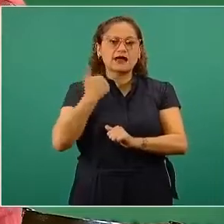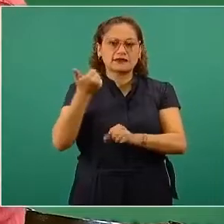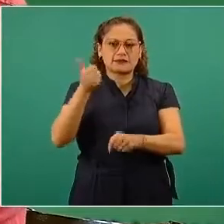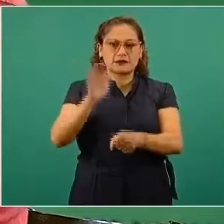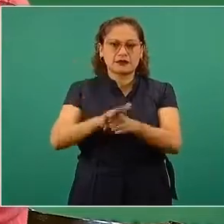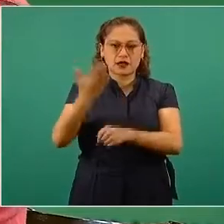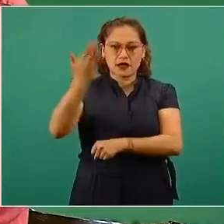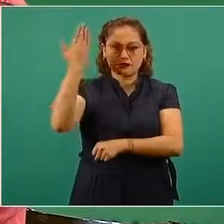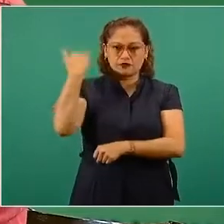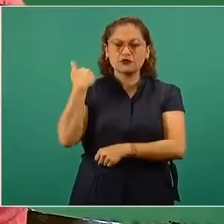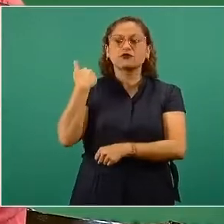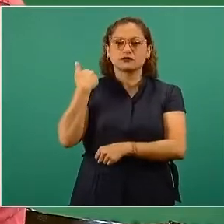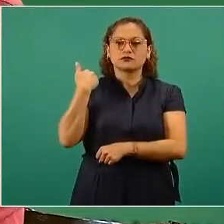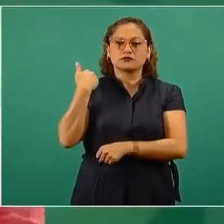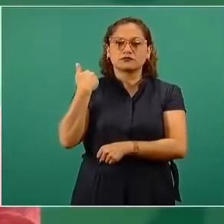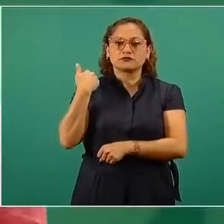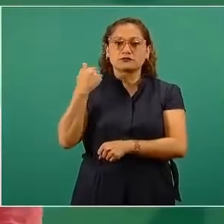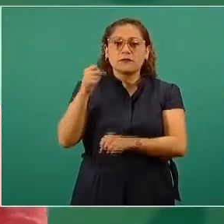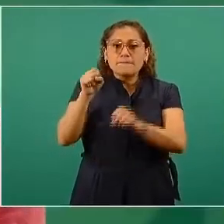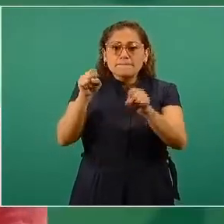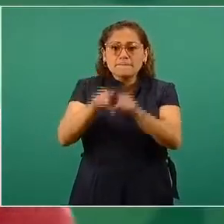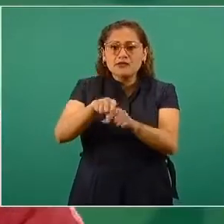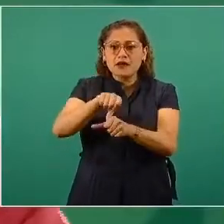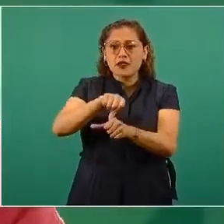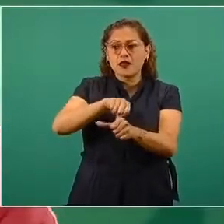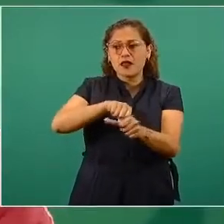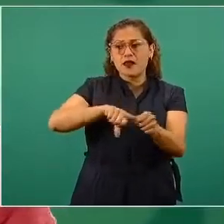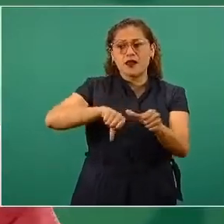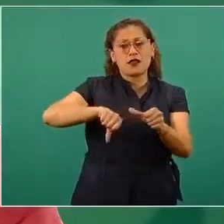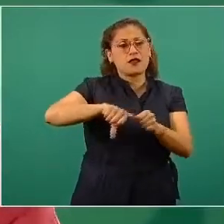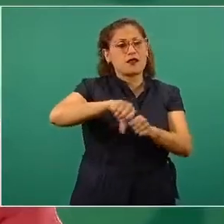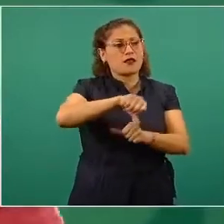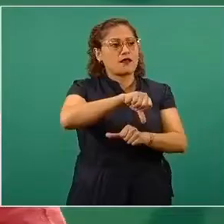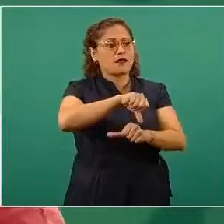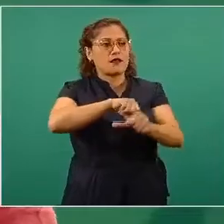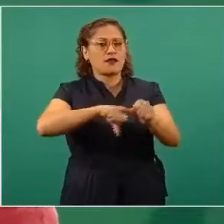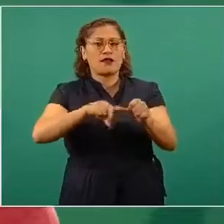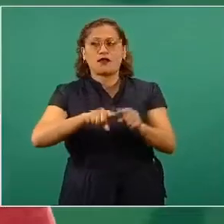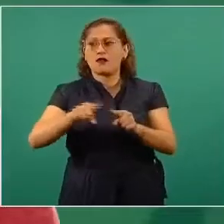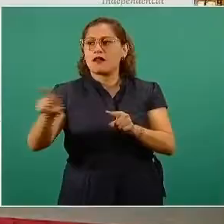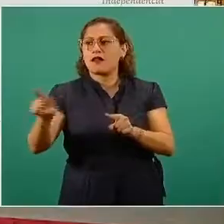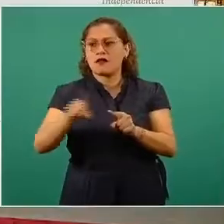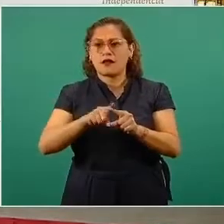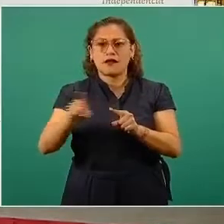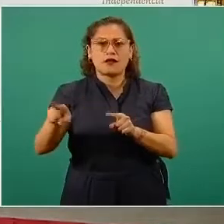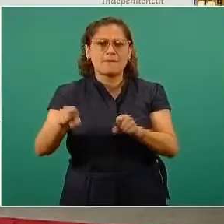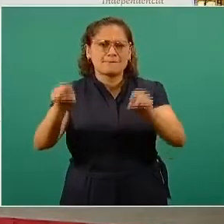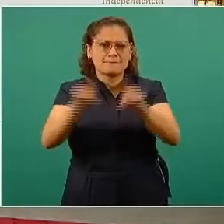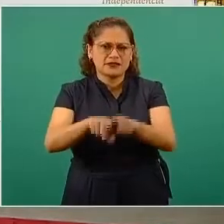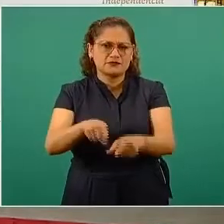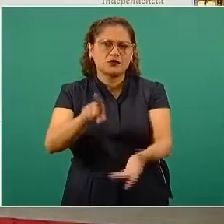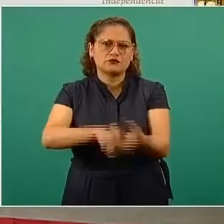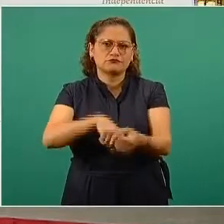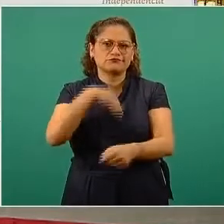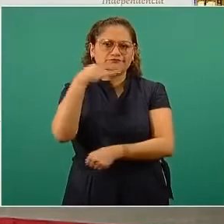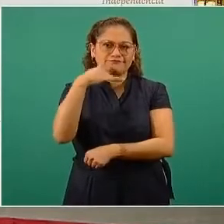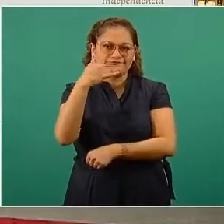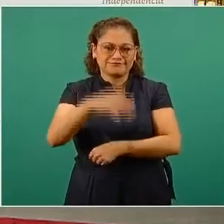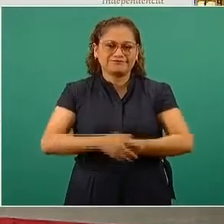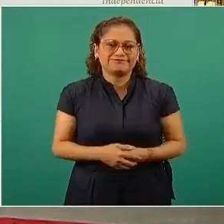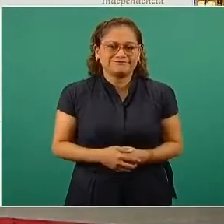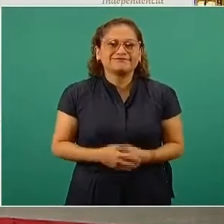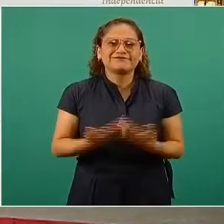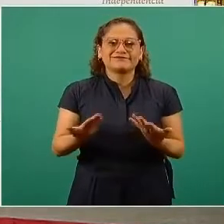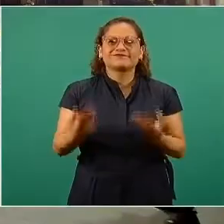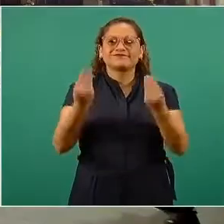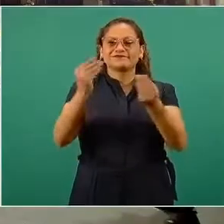han estado reciclándose, entrando, saliendo hacia terceros autorizados, etcétera, etcétera. Muchas gracias, Juan.